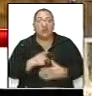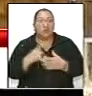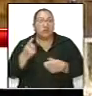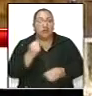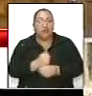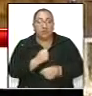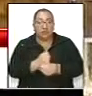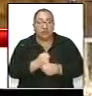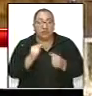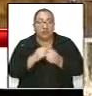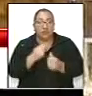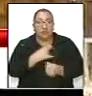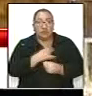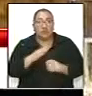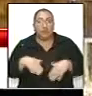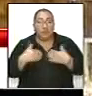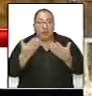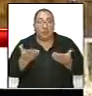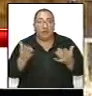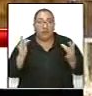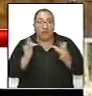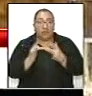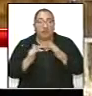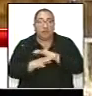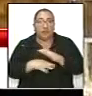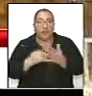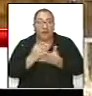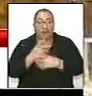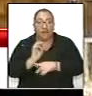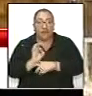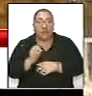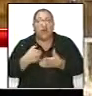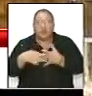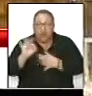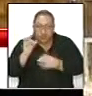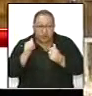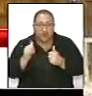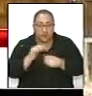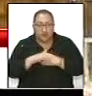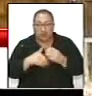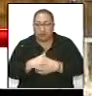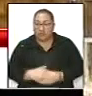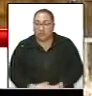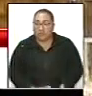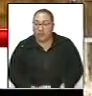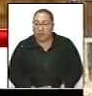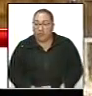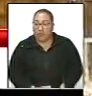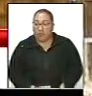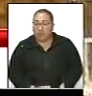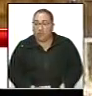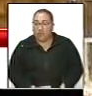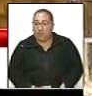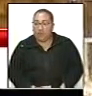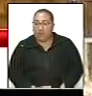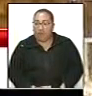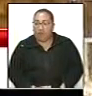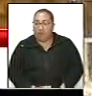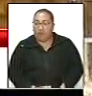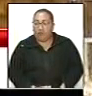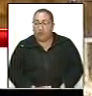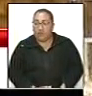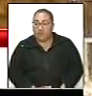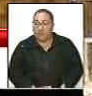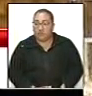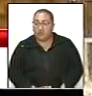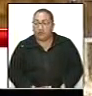funcionen universidades que pueden ofrecer condiciones básicas de calidad, nos lleva también a decisiones complejas, como aquellas que tienen que